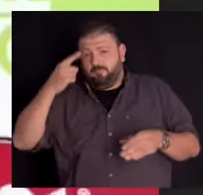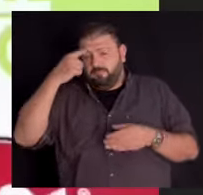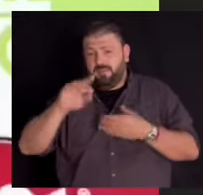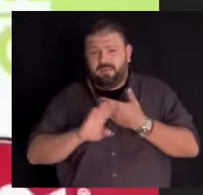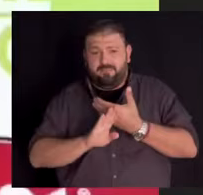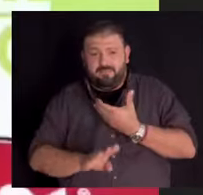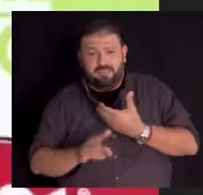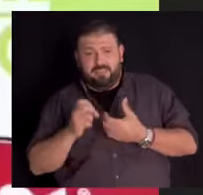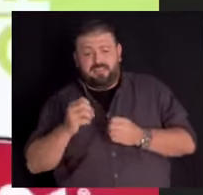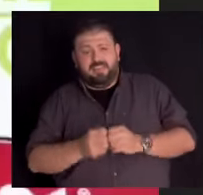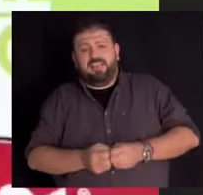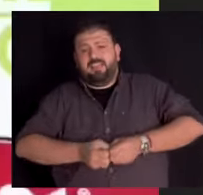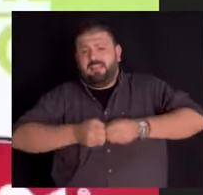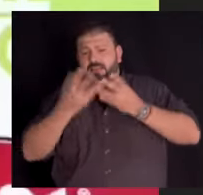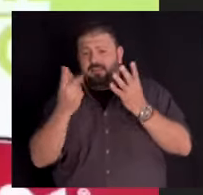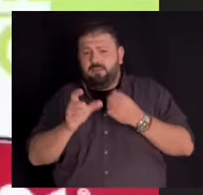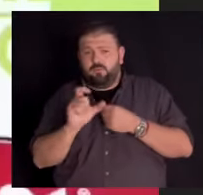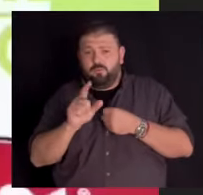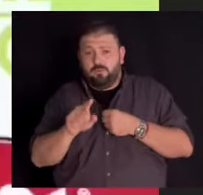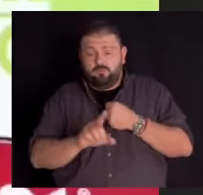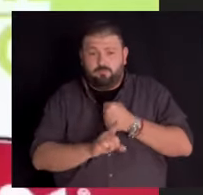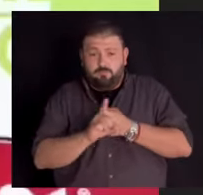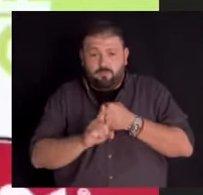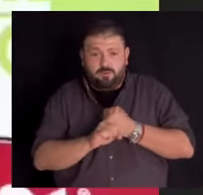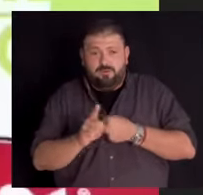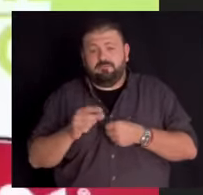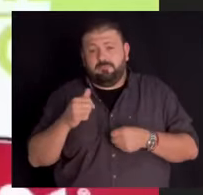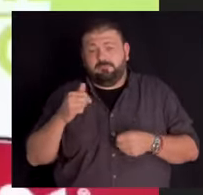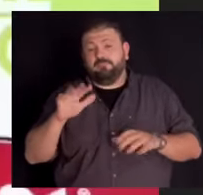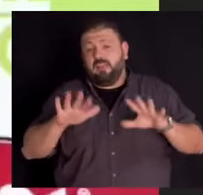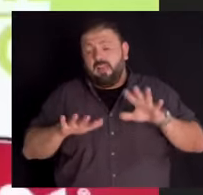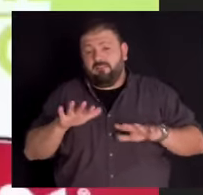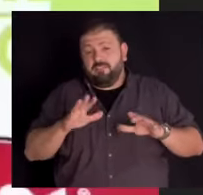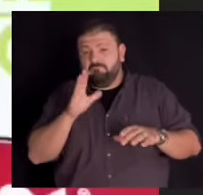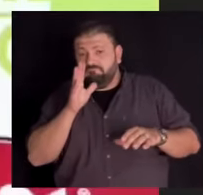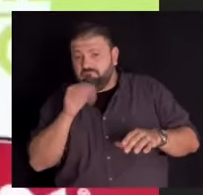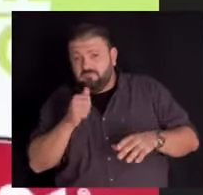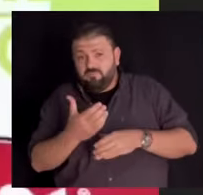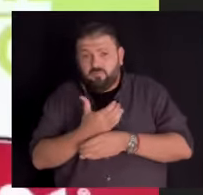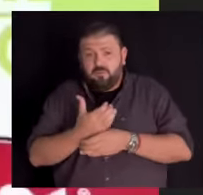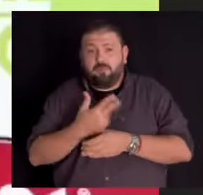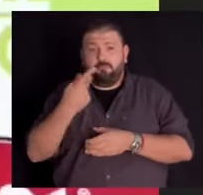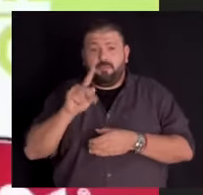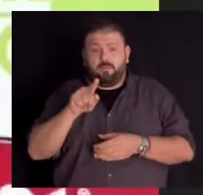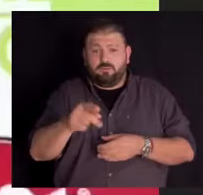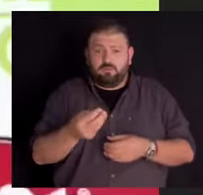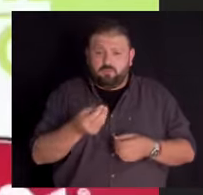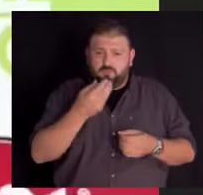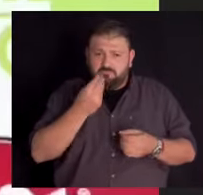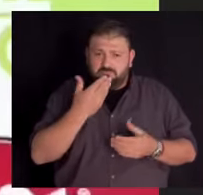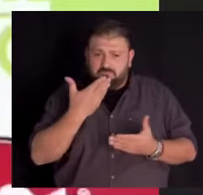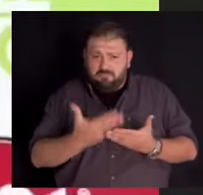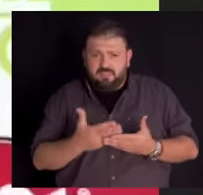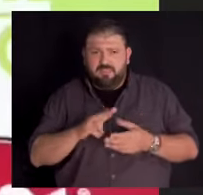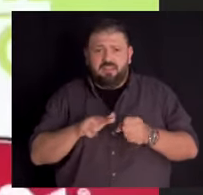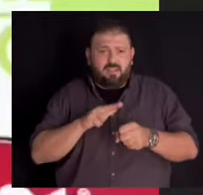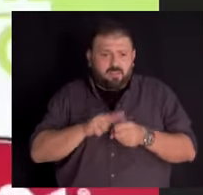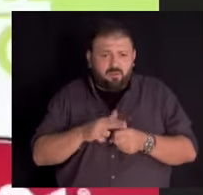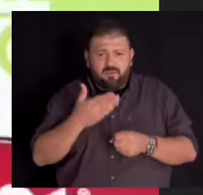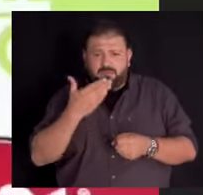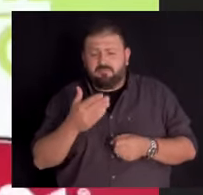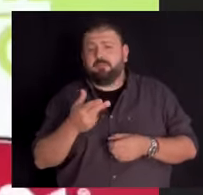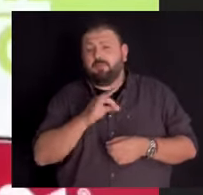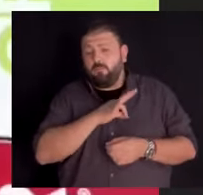ya tienes un problema de estos, pues tal vez ya son incurables, pero si tú te nutres del cuerpo, a lo mejor puedes hacer que vaya más